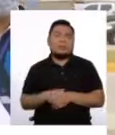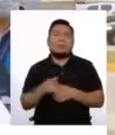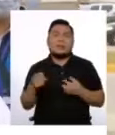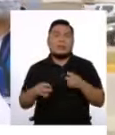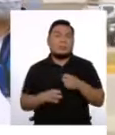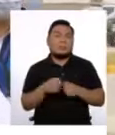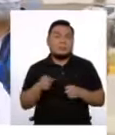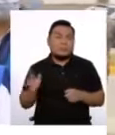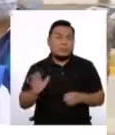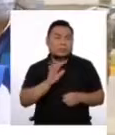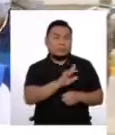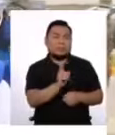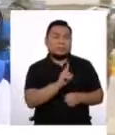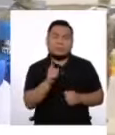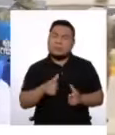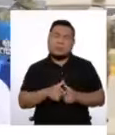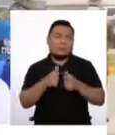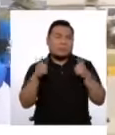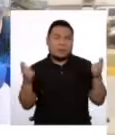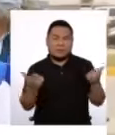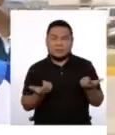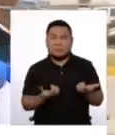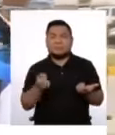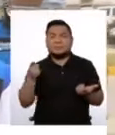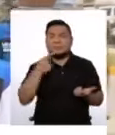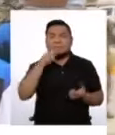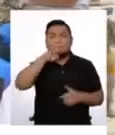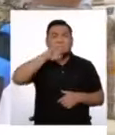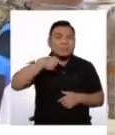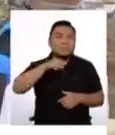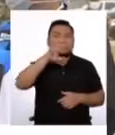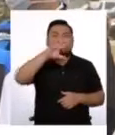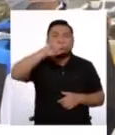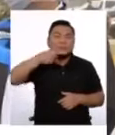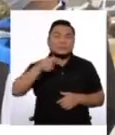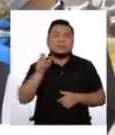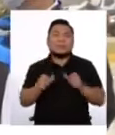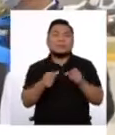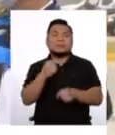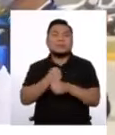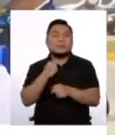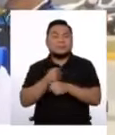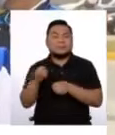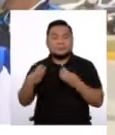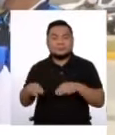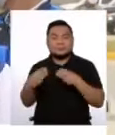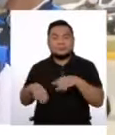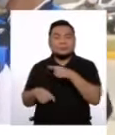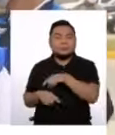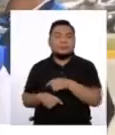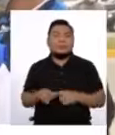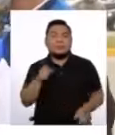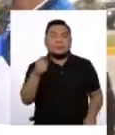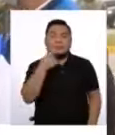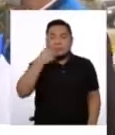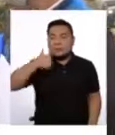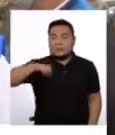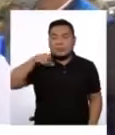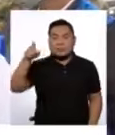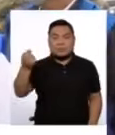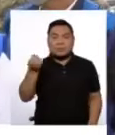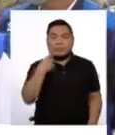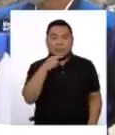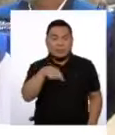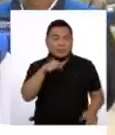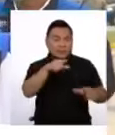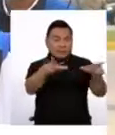mucho mayor. Hablan de 4.000, 5.000 comerciantes. Los terrenos que el señor alcalde indica son